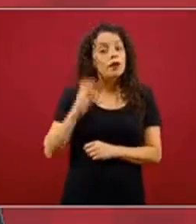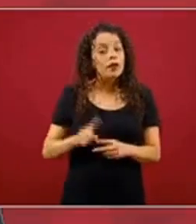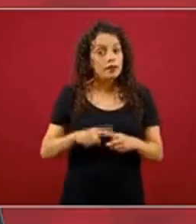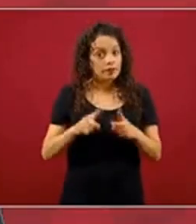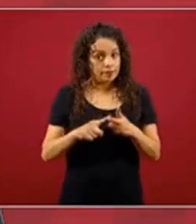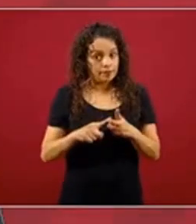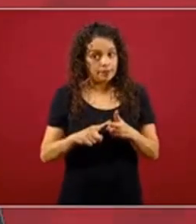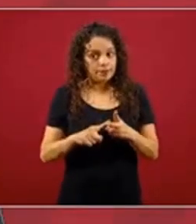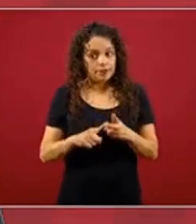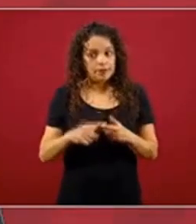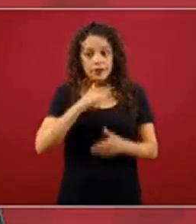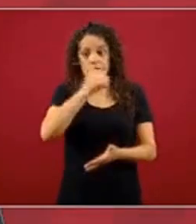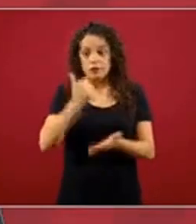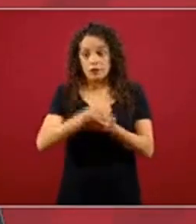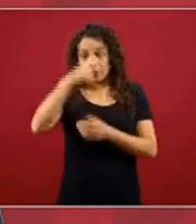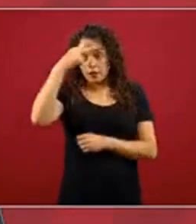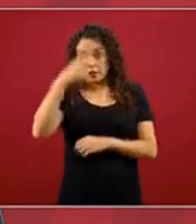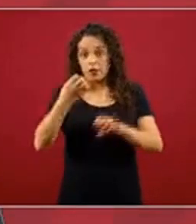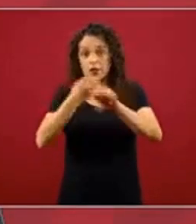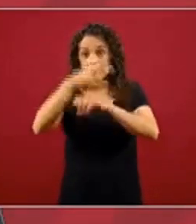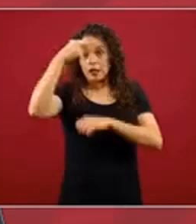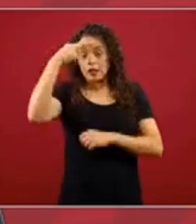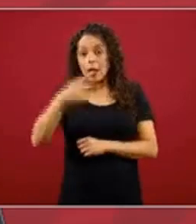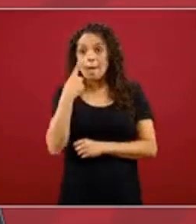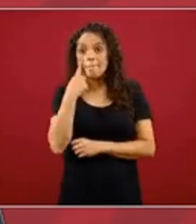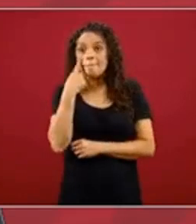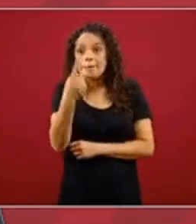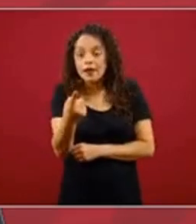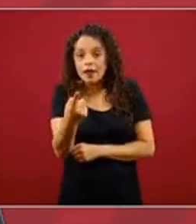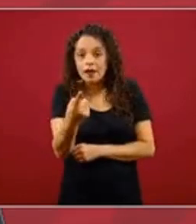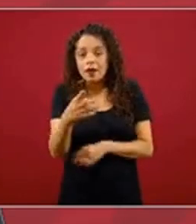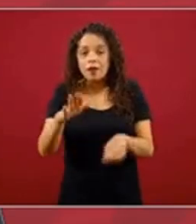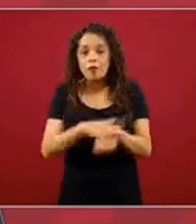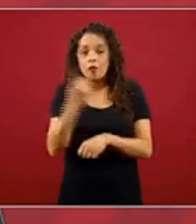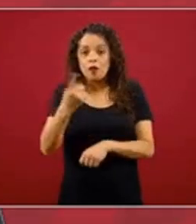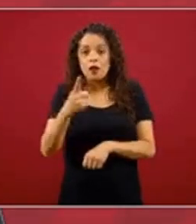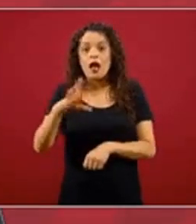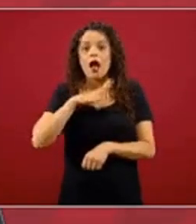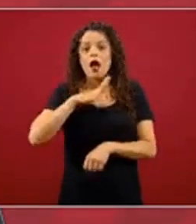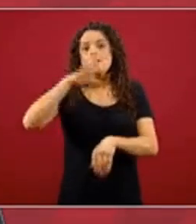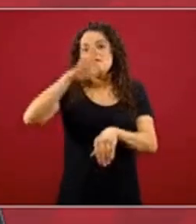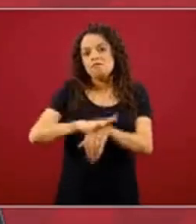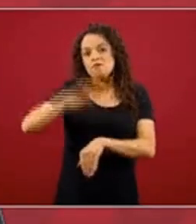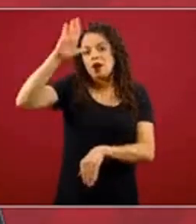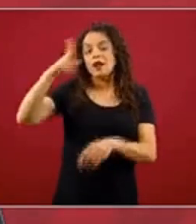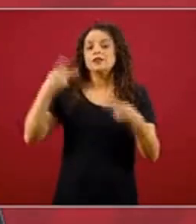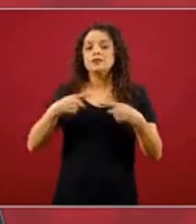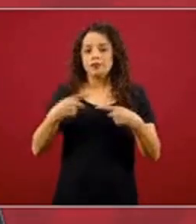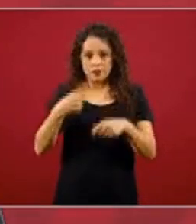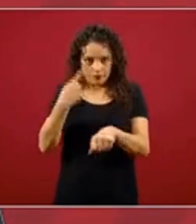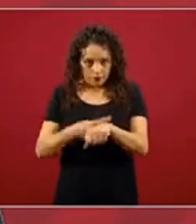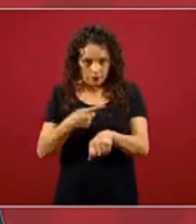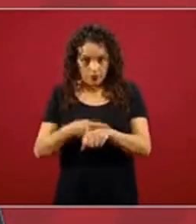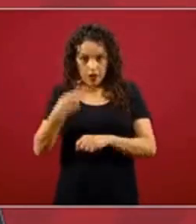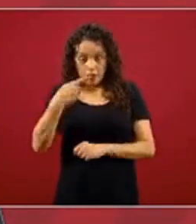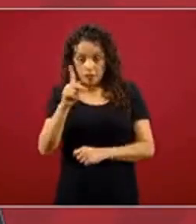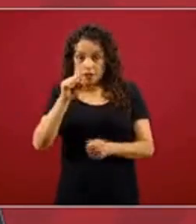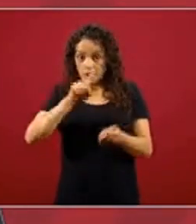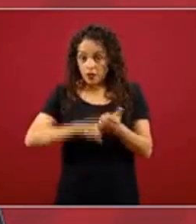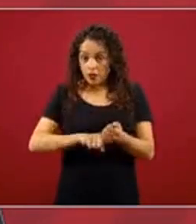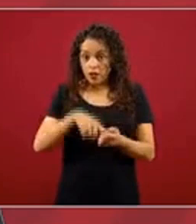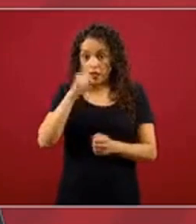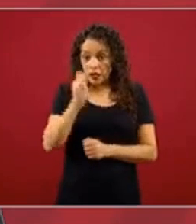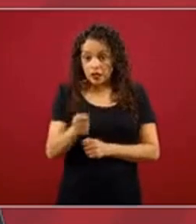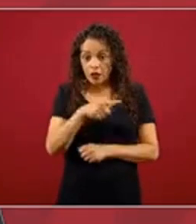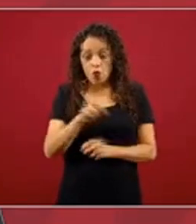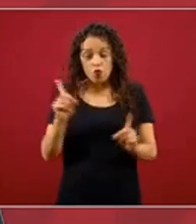México y el Estado de México se ven muy aparentemente porque son los que tienen la mayor cantidad de casos. Exacto. Pero la proporción de los que